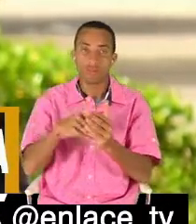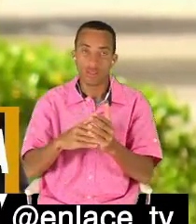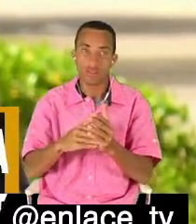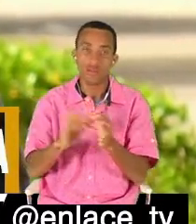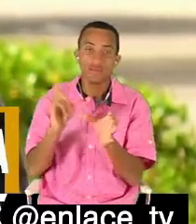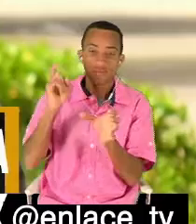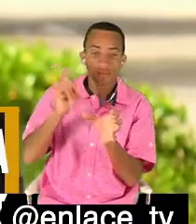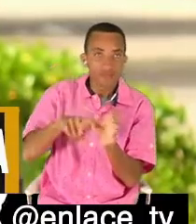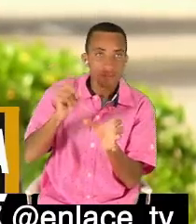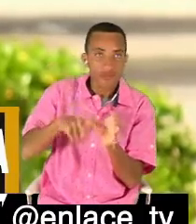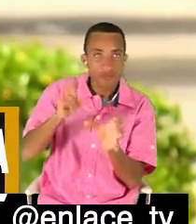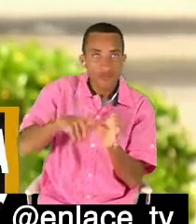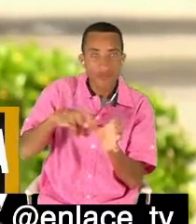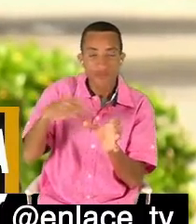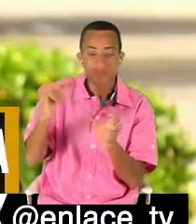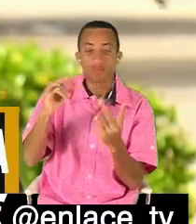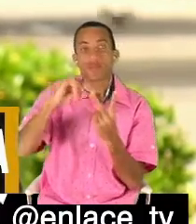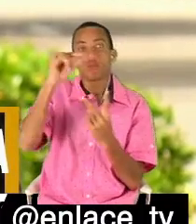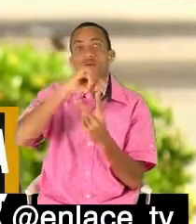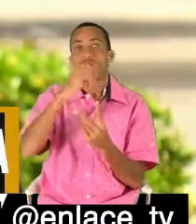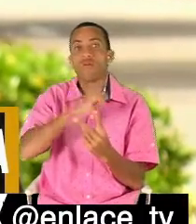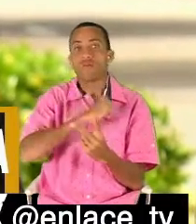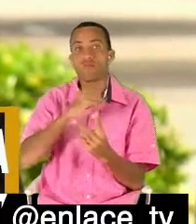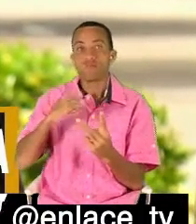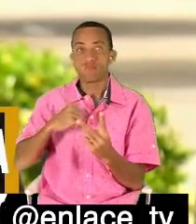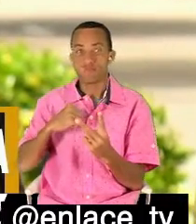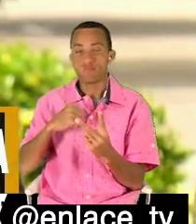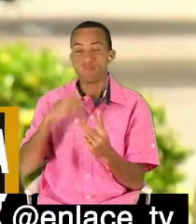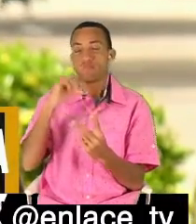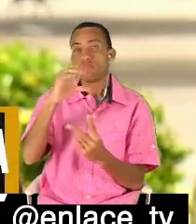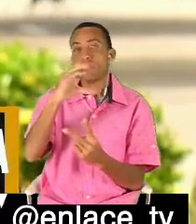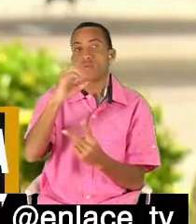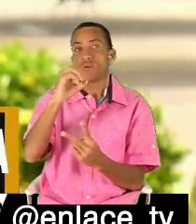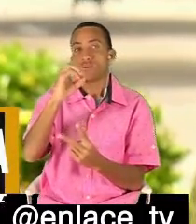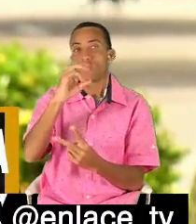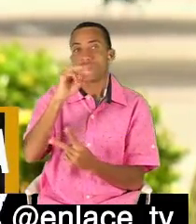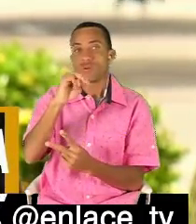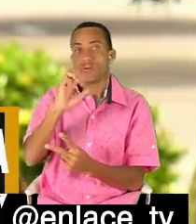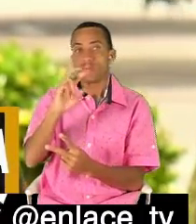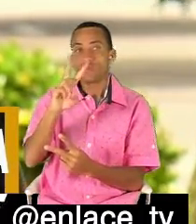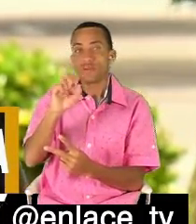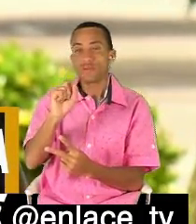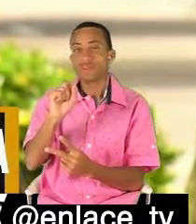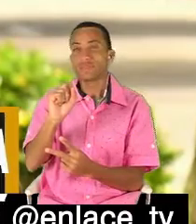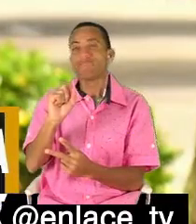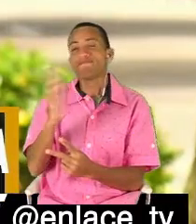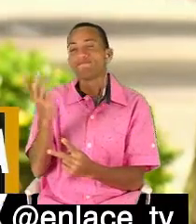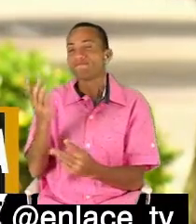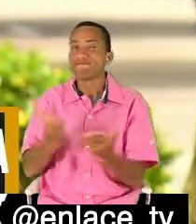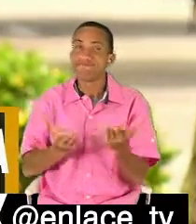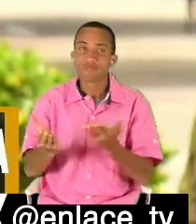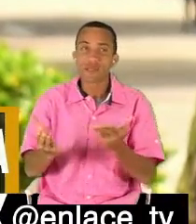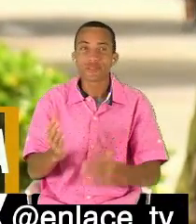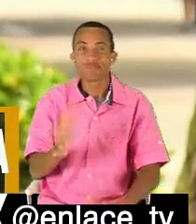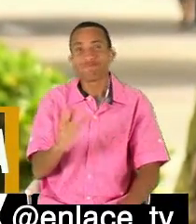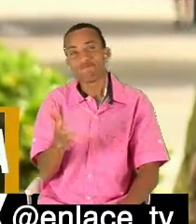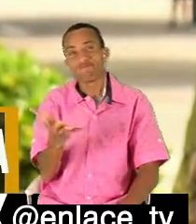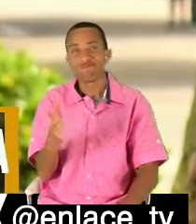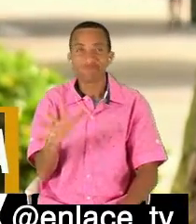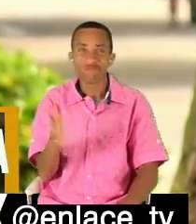Barrancabermeja y que están pues como muy regular los servicios. Bueno, don Rogelio, ustedes tienen